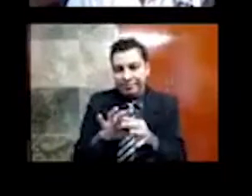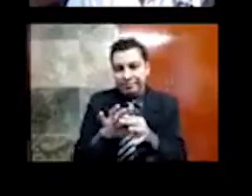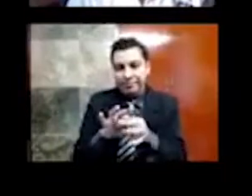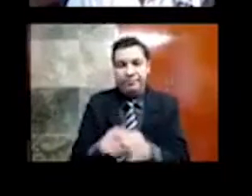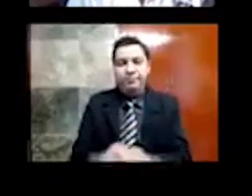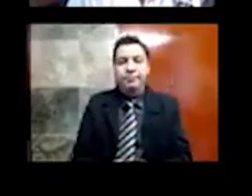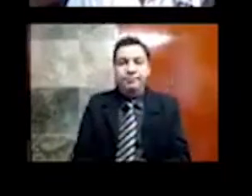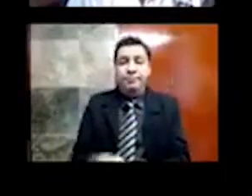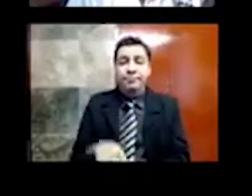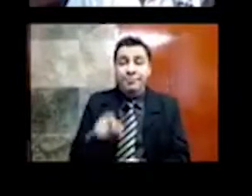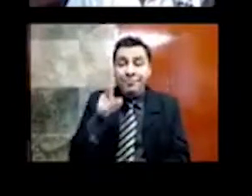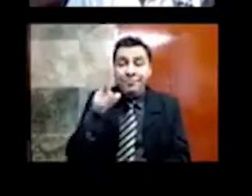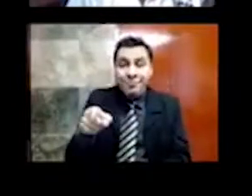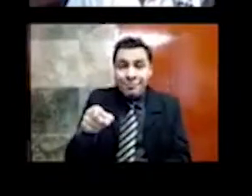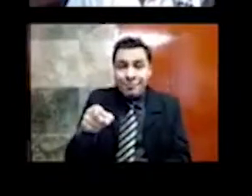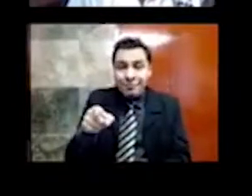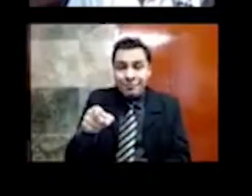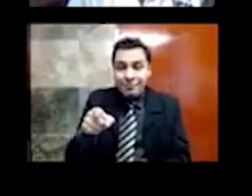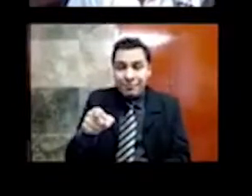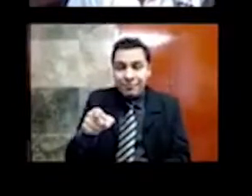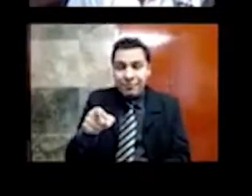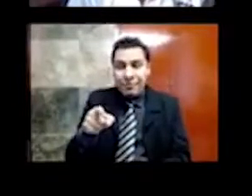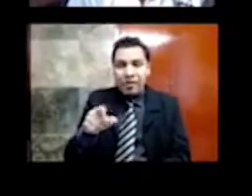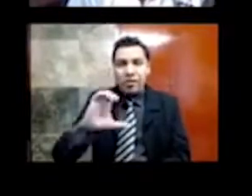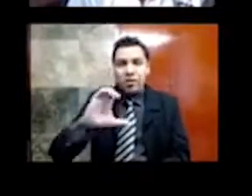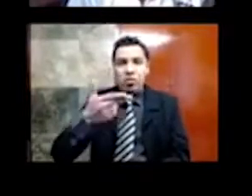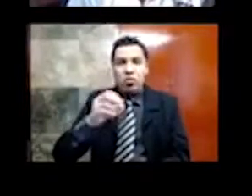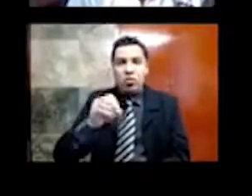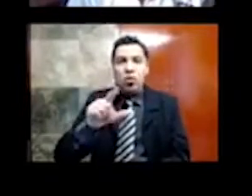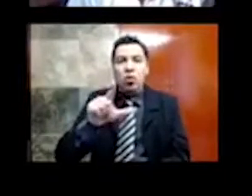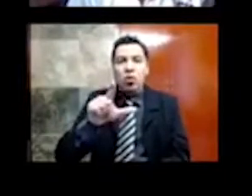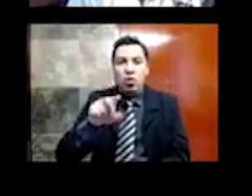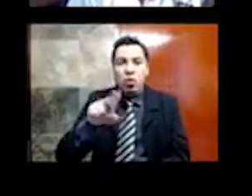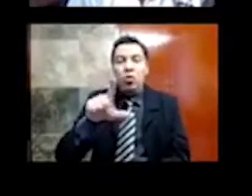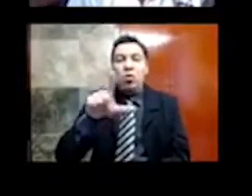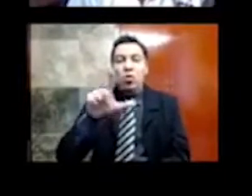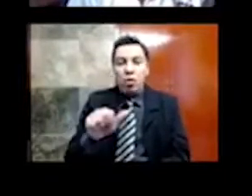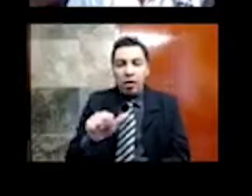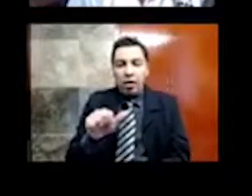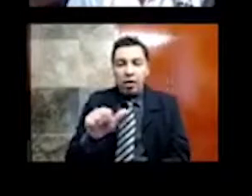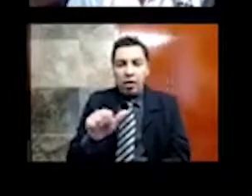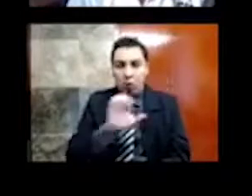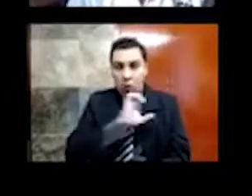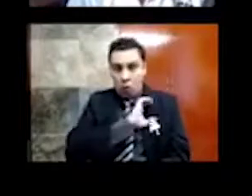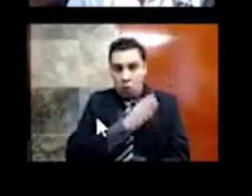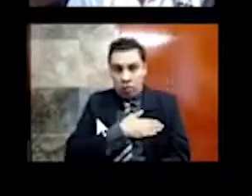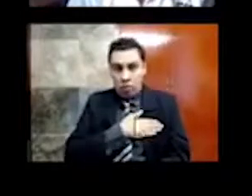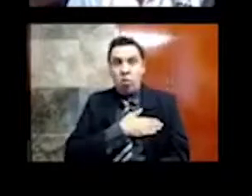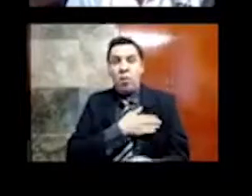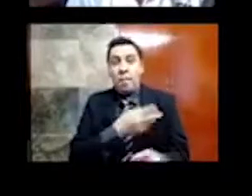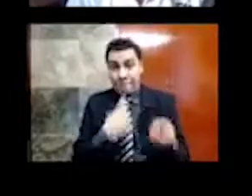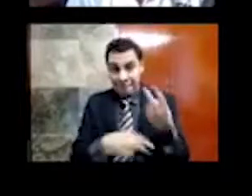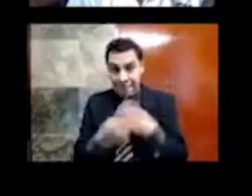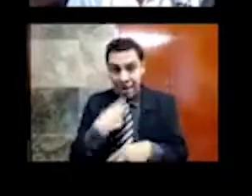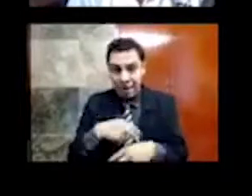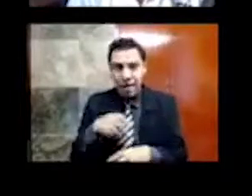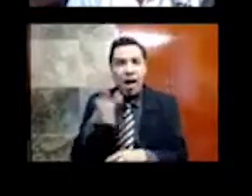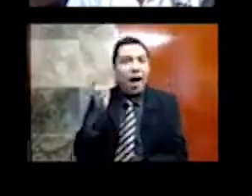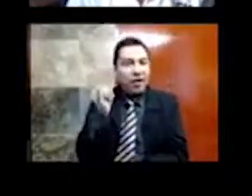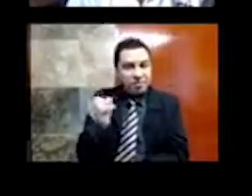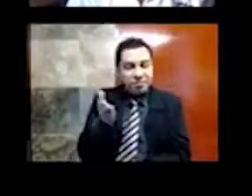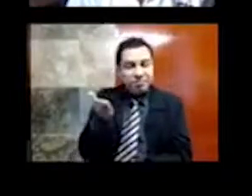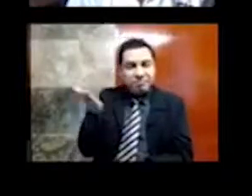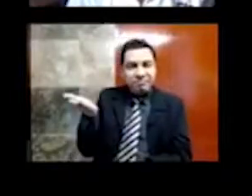Esta es una vista de Cholula, de cómo la debieron haber visto los españoles cuando llegaron. Los muchos cúes, las